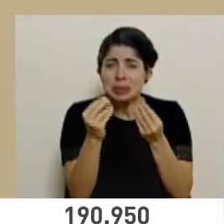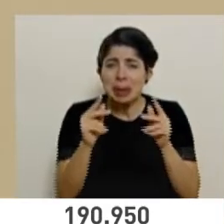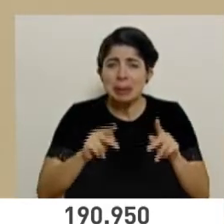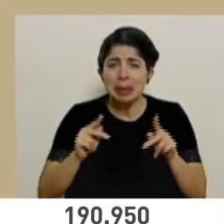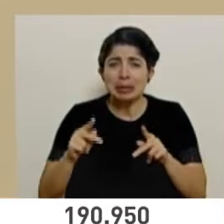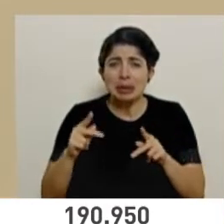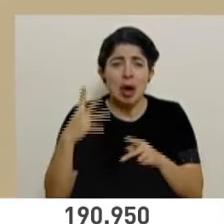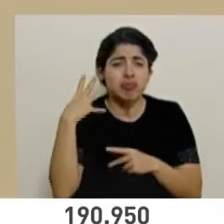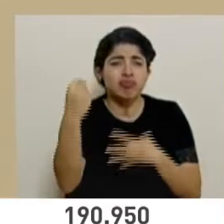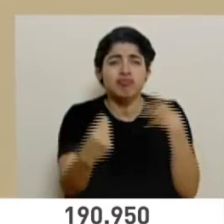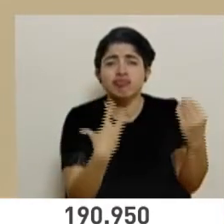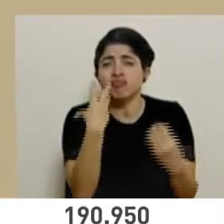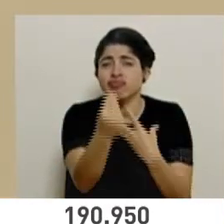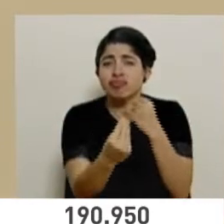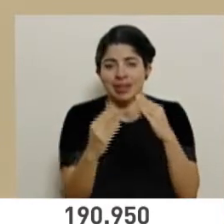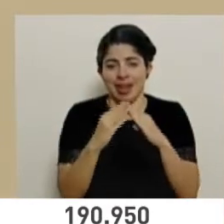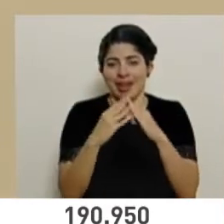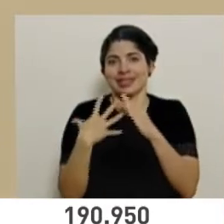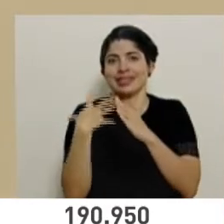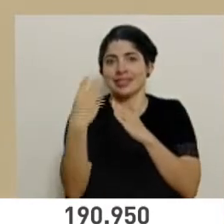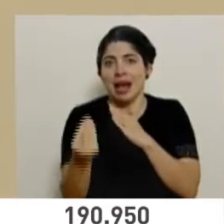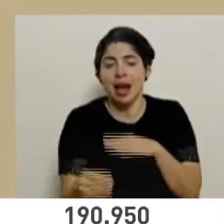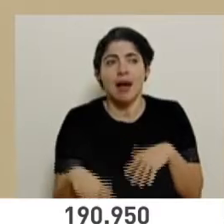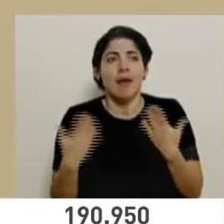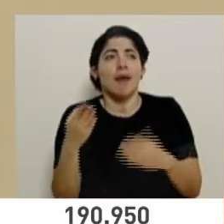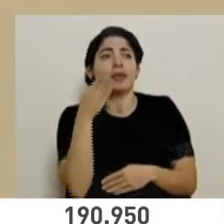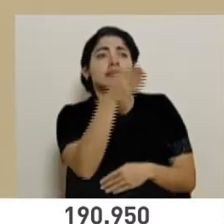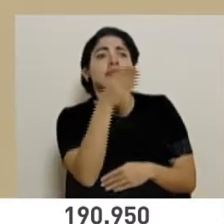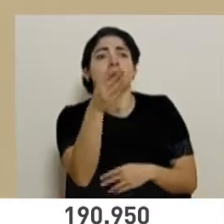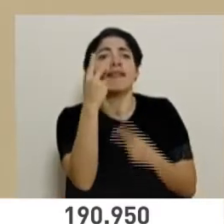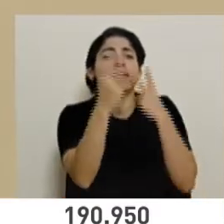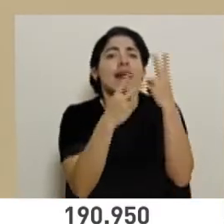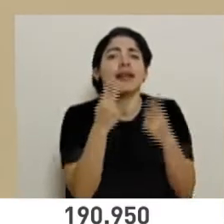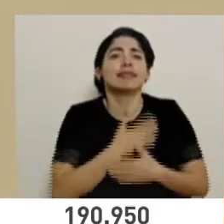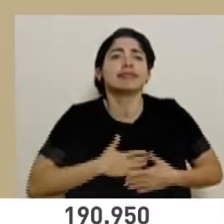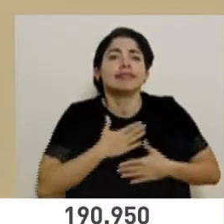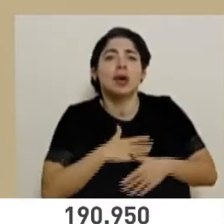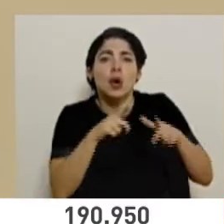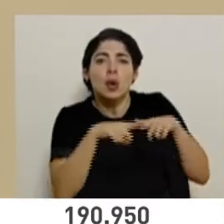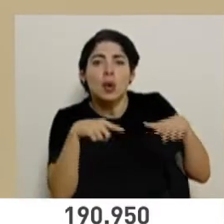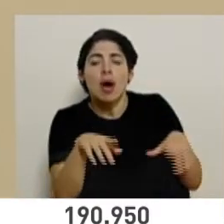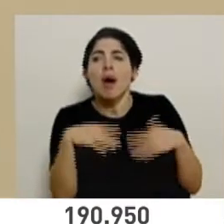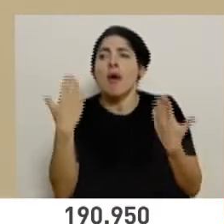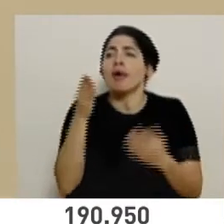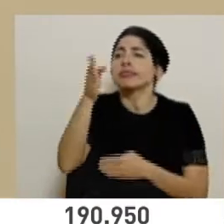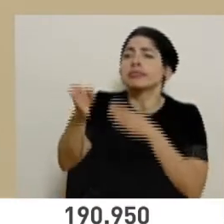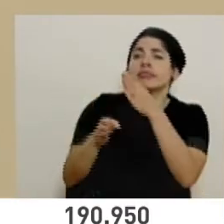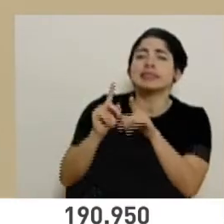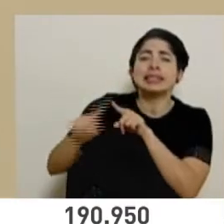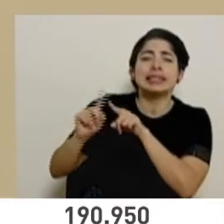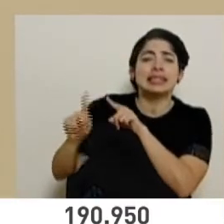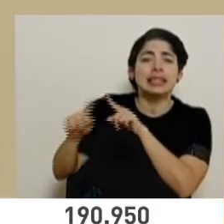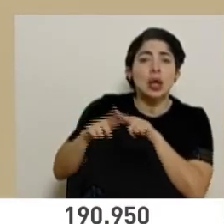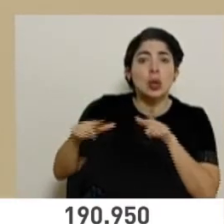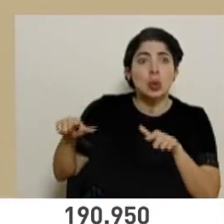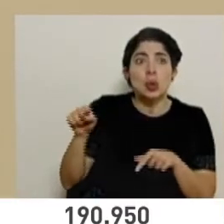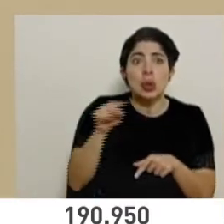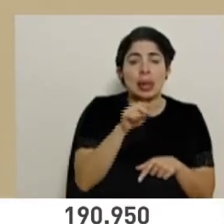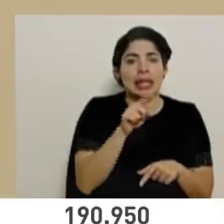van a salir de sus casas, van a visitar zonas de recreo, van a visitar otros lugares y